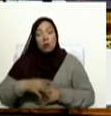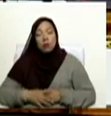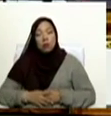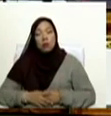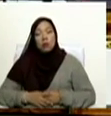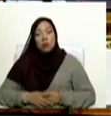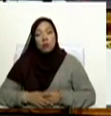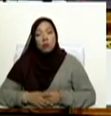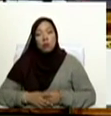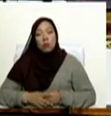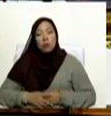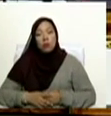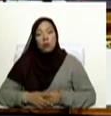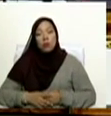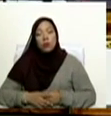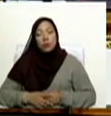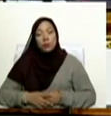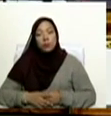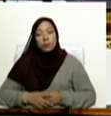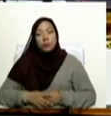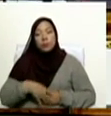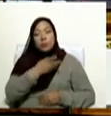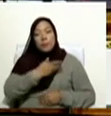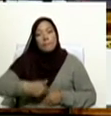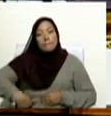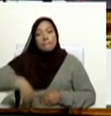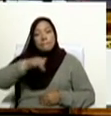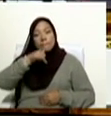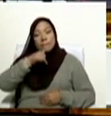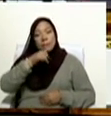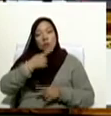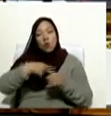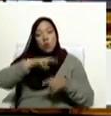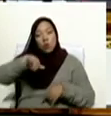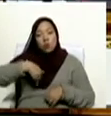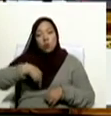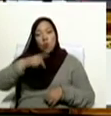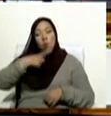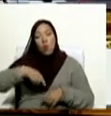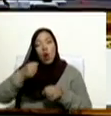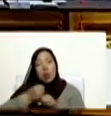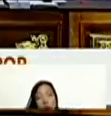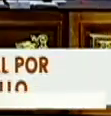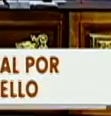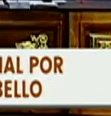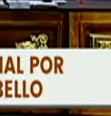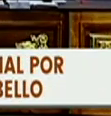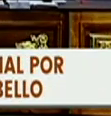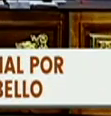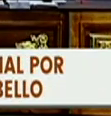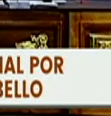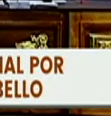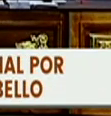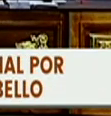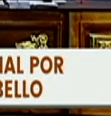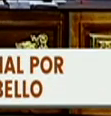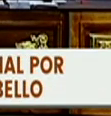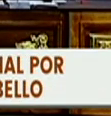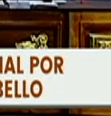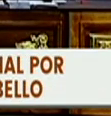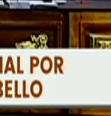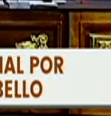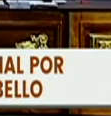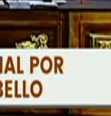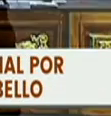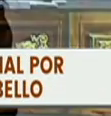móvil es funge como presidente de Guyana pero no es más que un empleado servil de la exon mó para